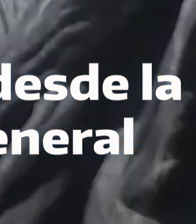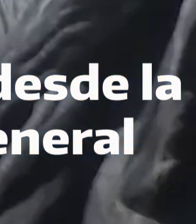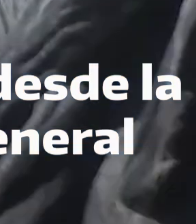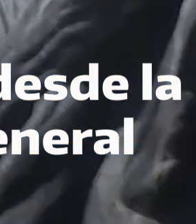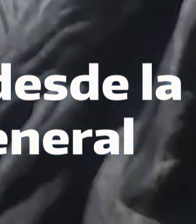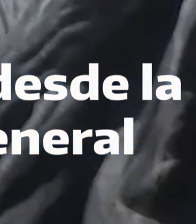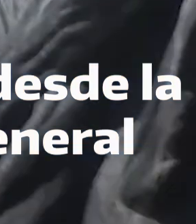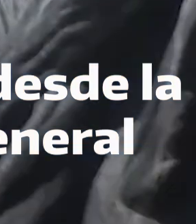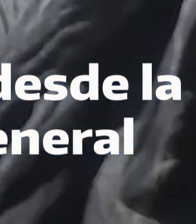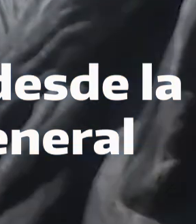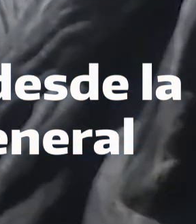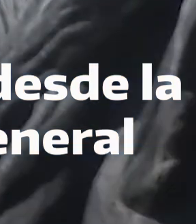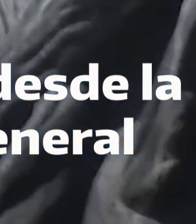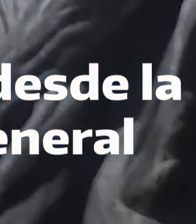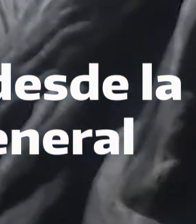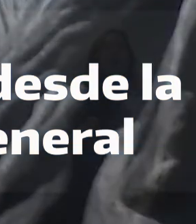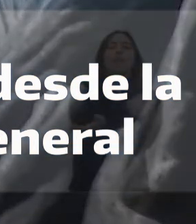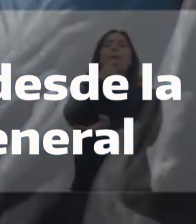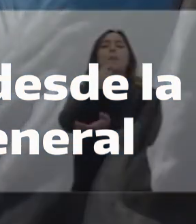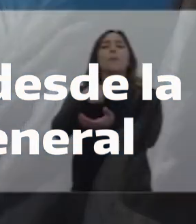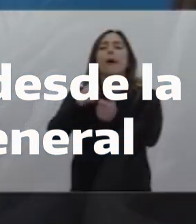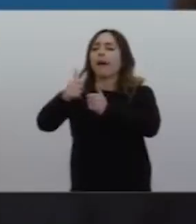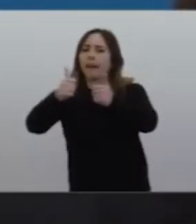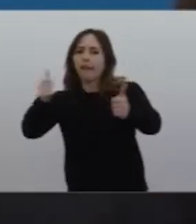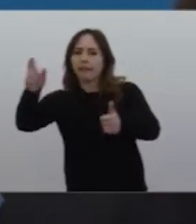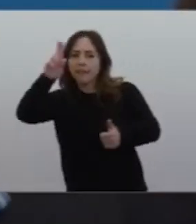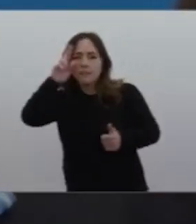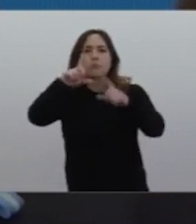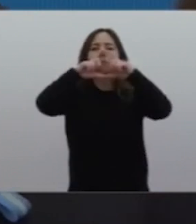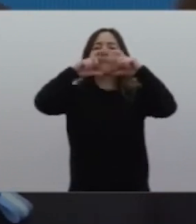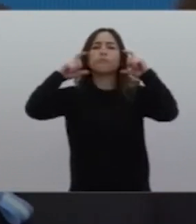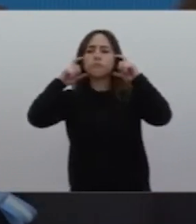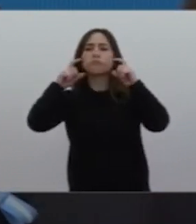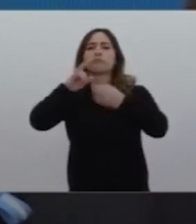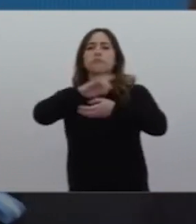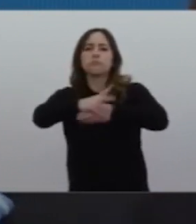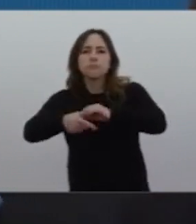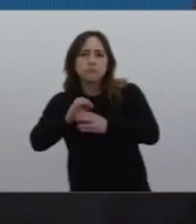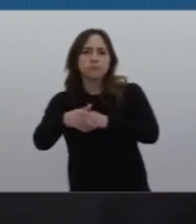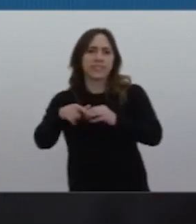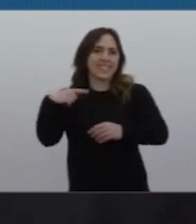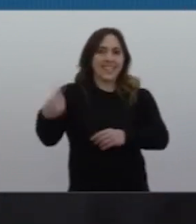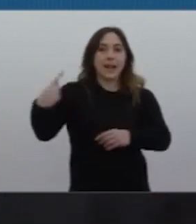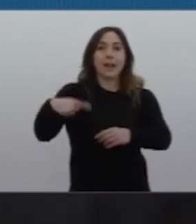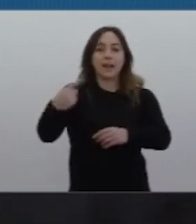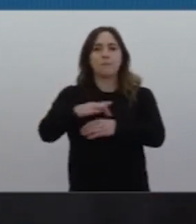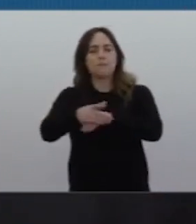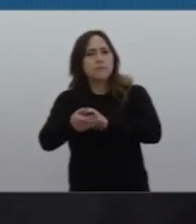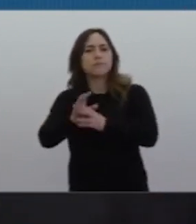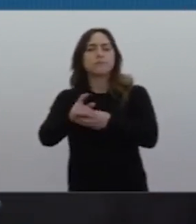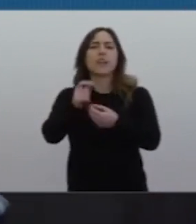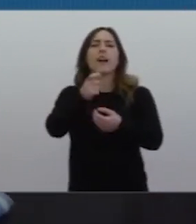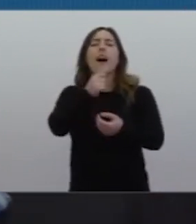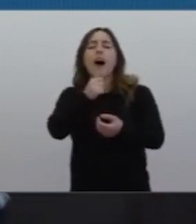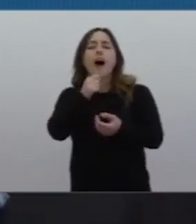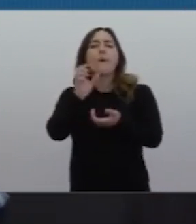el distanciamiento, el uso del barbijo, el lavado frecuente de nuestras manos con